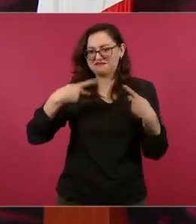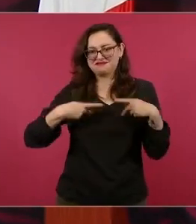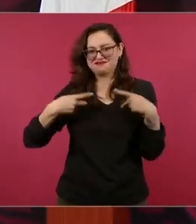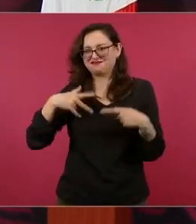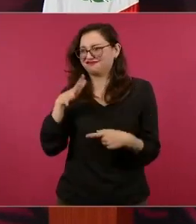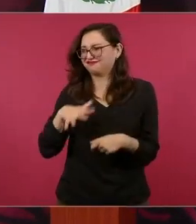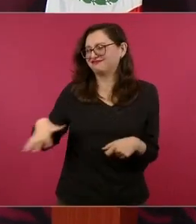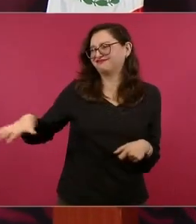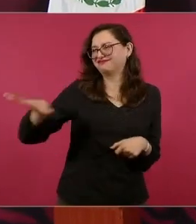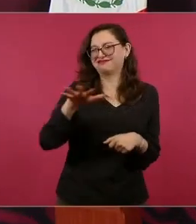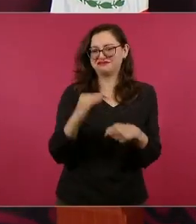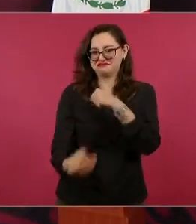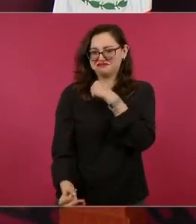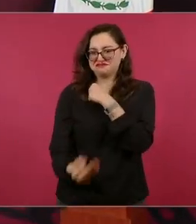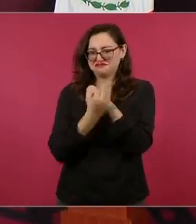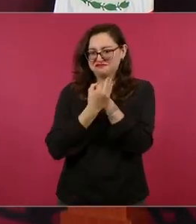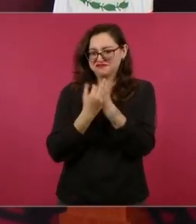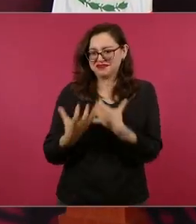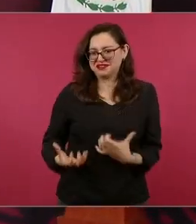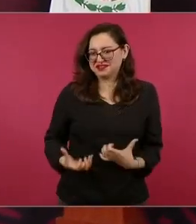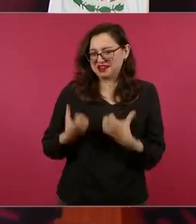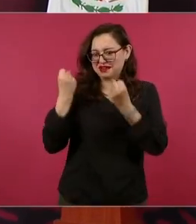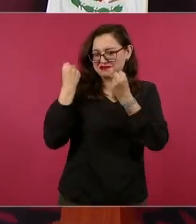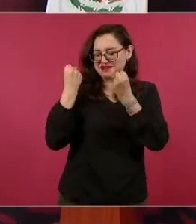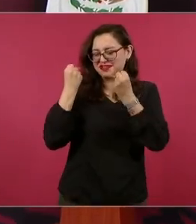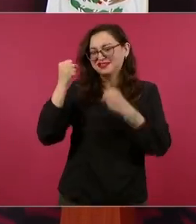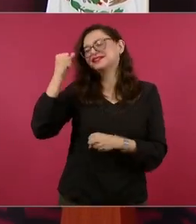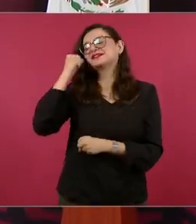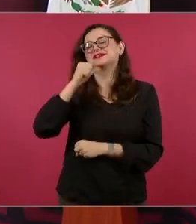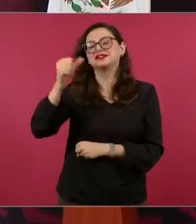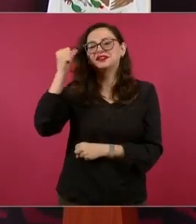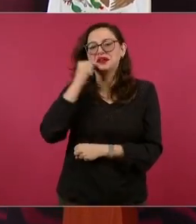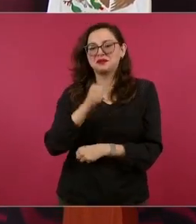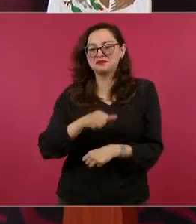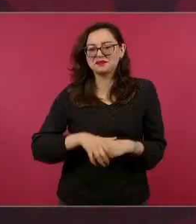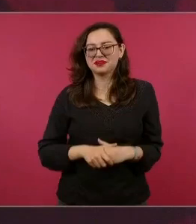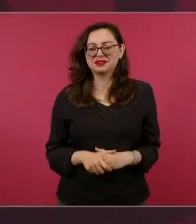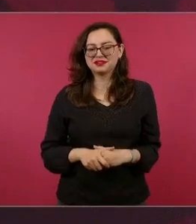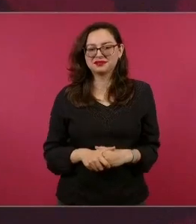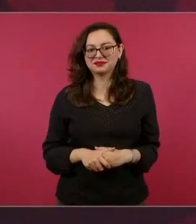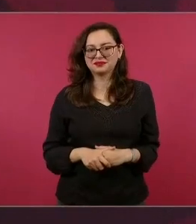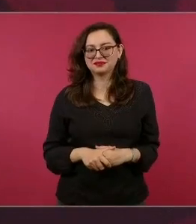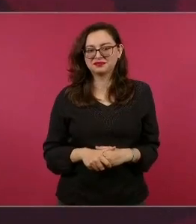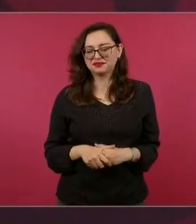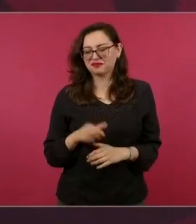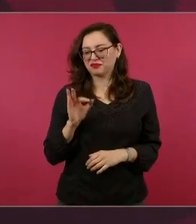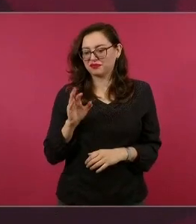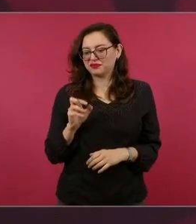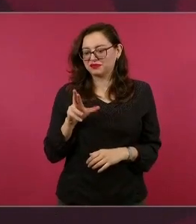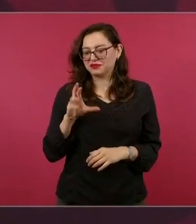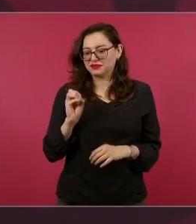me sacó adelante, a flote, cuando el desafuero,